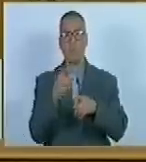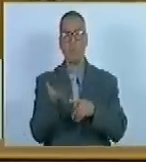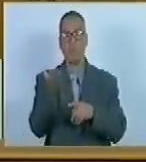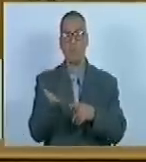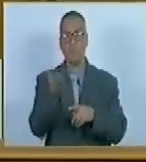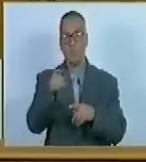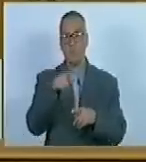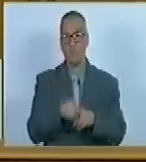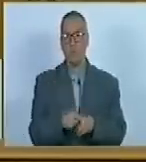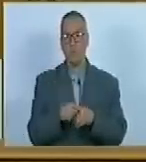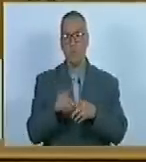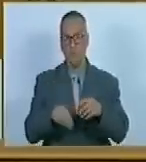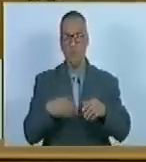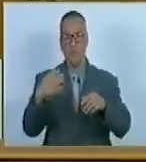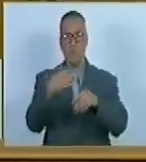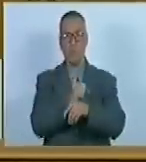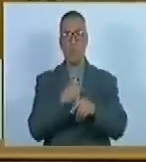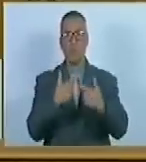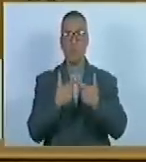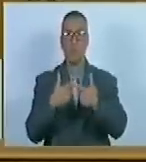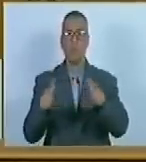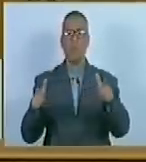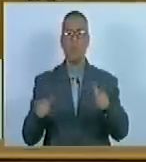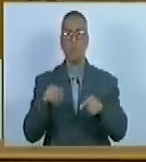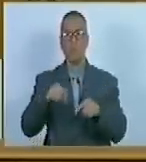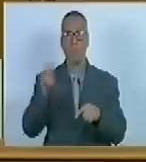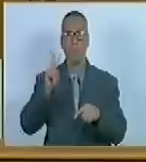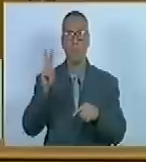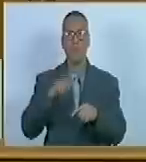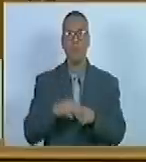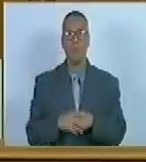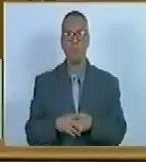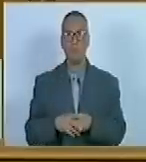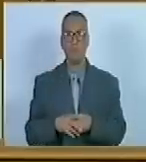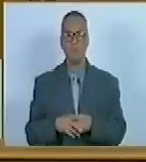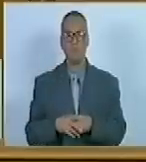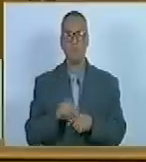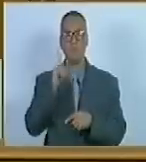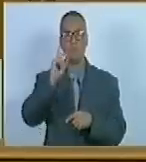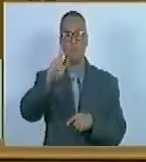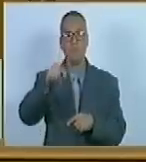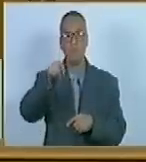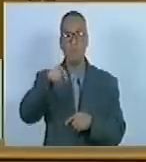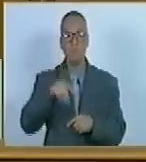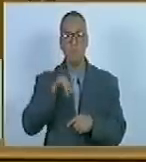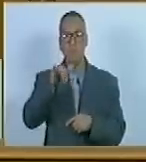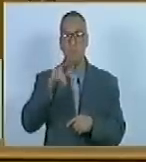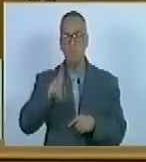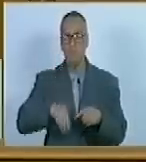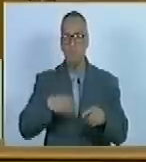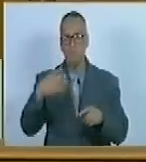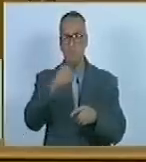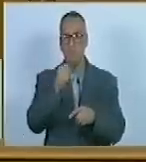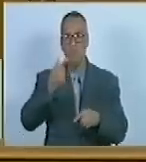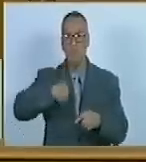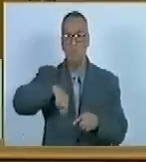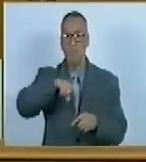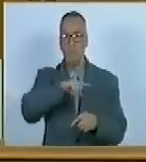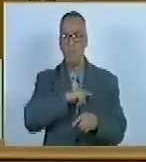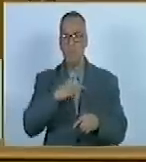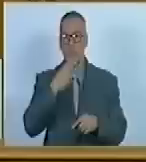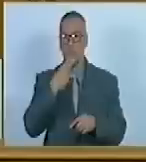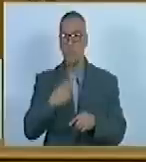la cual fue fundamental para lograr la independencia de Venezuela. Asimismo, logrando nuestra